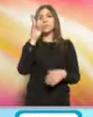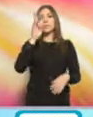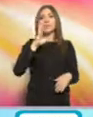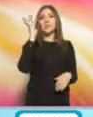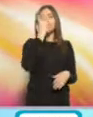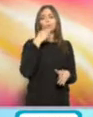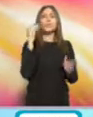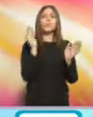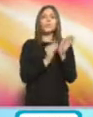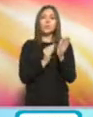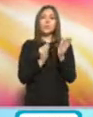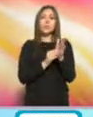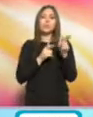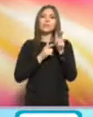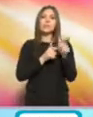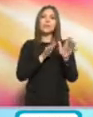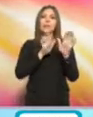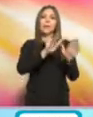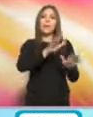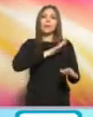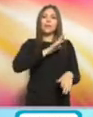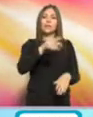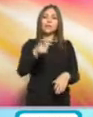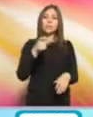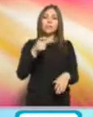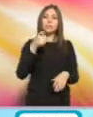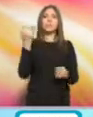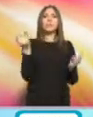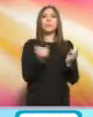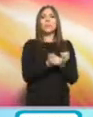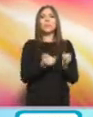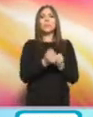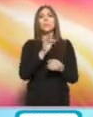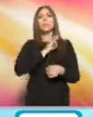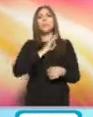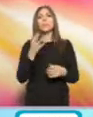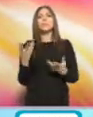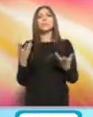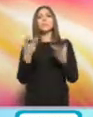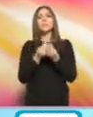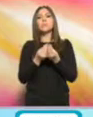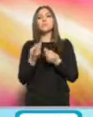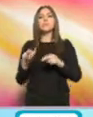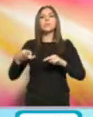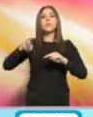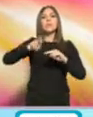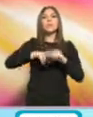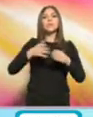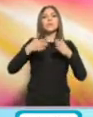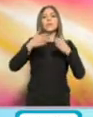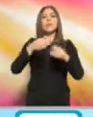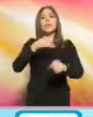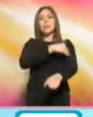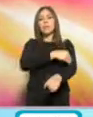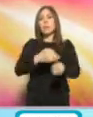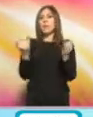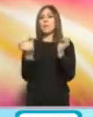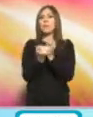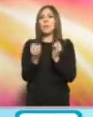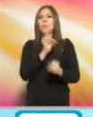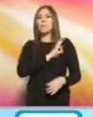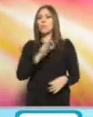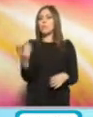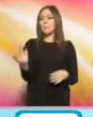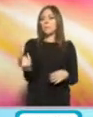sigue presente en Xochimilco. Pues es un gran plan, porque además puedes subir a la trajinera a toda la familia, hasta el perro, si quieres. El